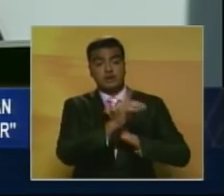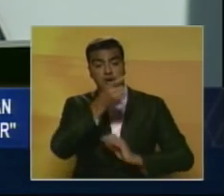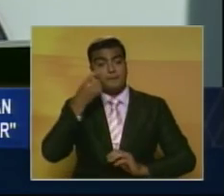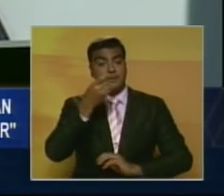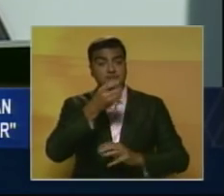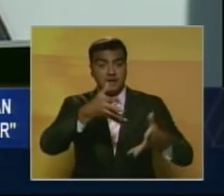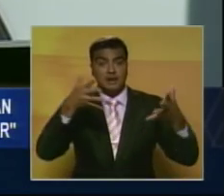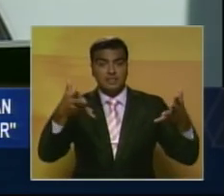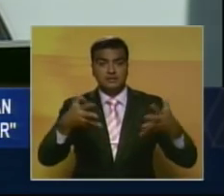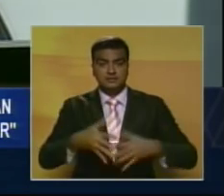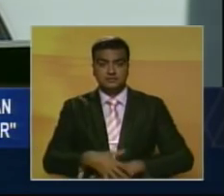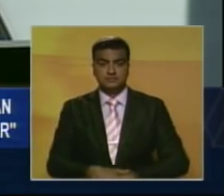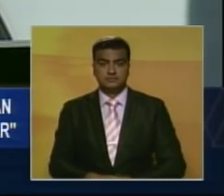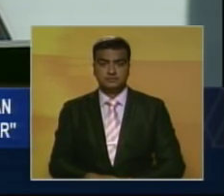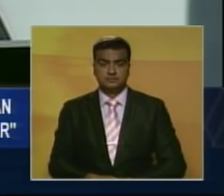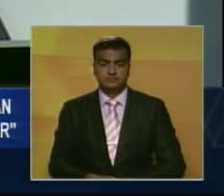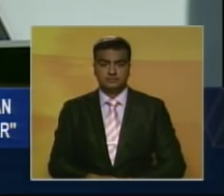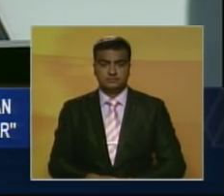grande.